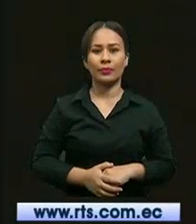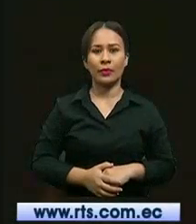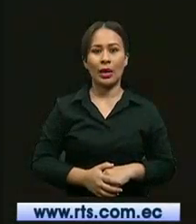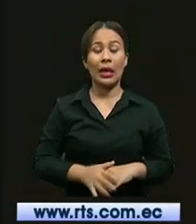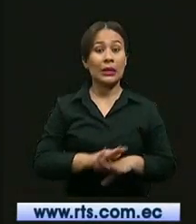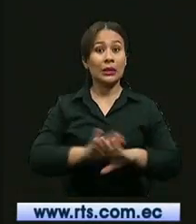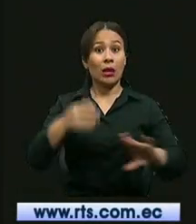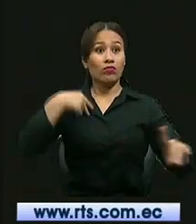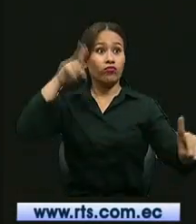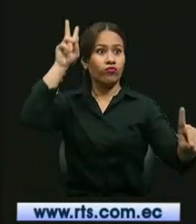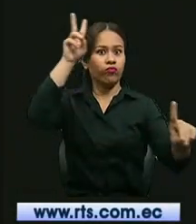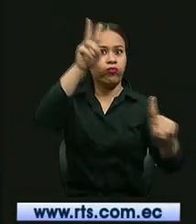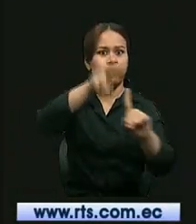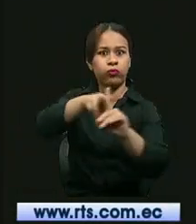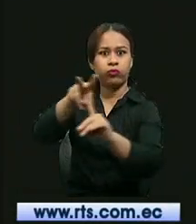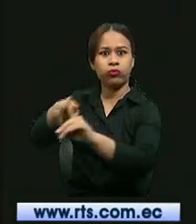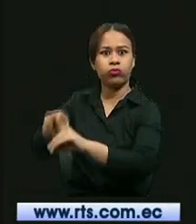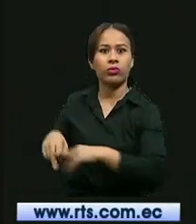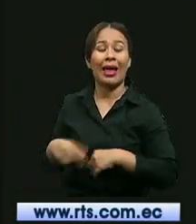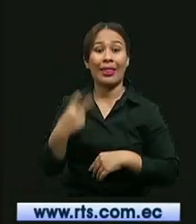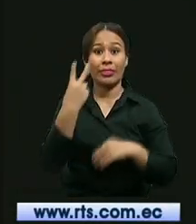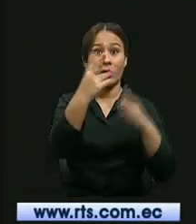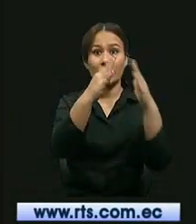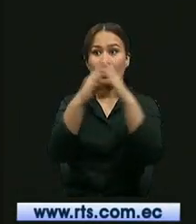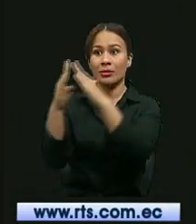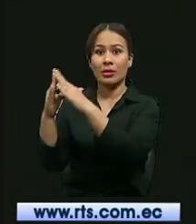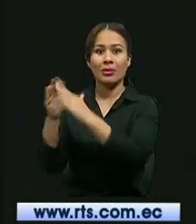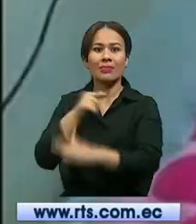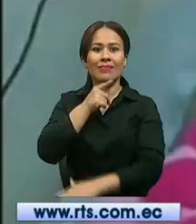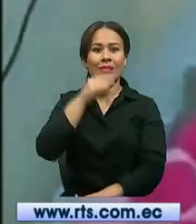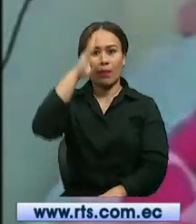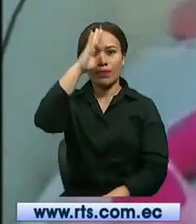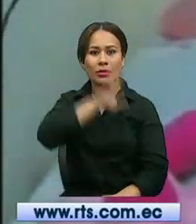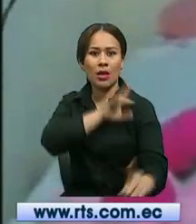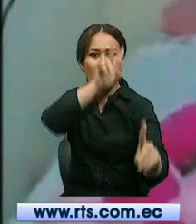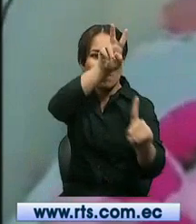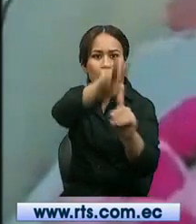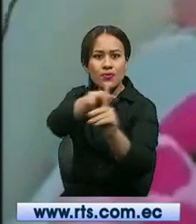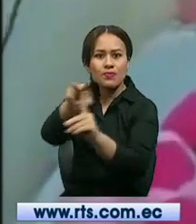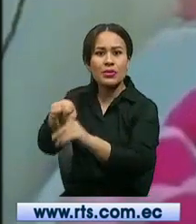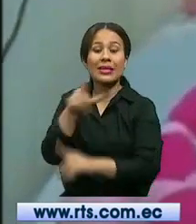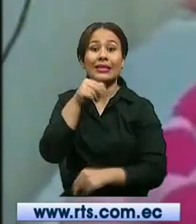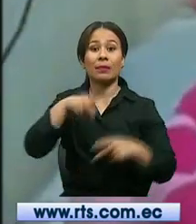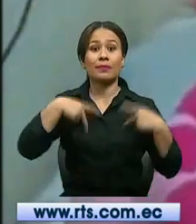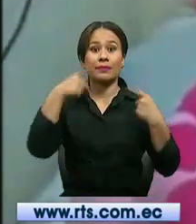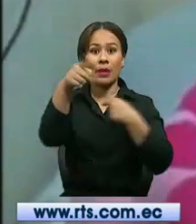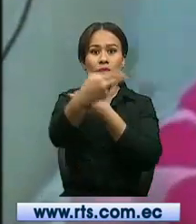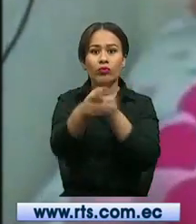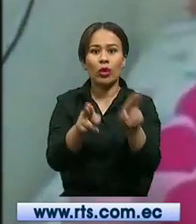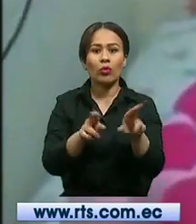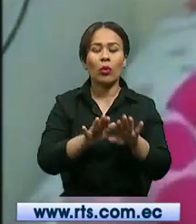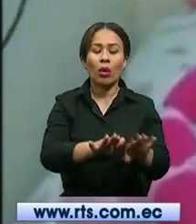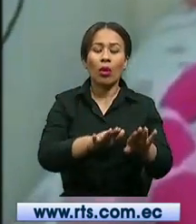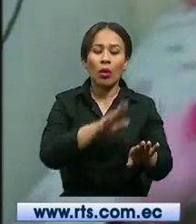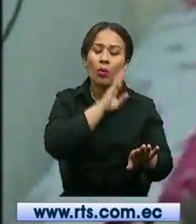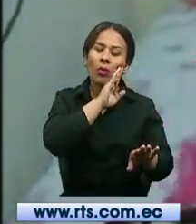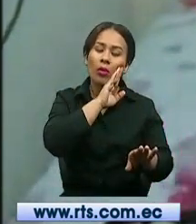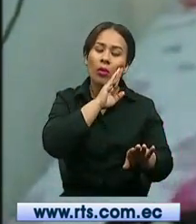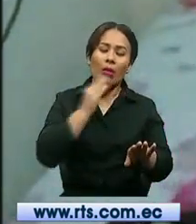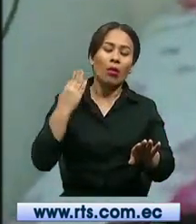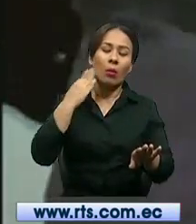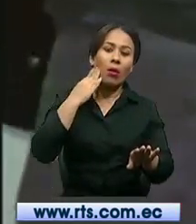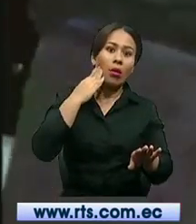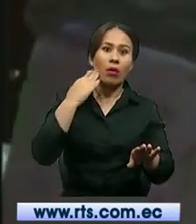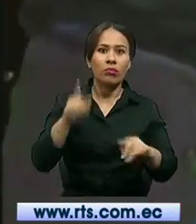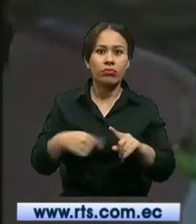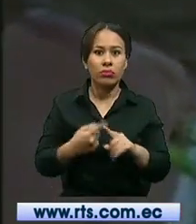Les cayeron de sorpresa, las dos viviendas fueron rodeadas por los uniformados, los ocupantes de los inmuebles estaban dormidos, muchos soñando con la llegada de Papá